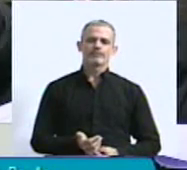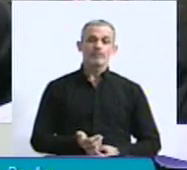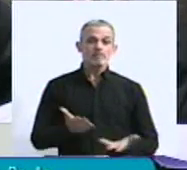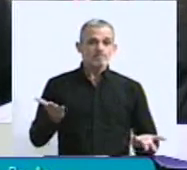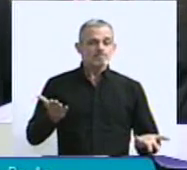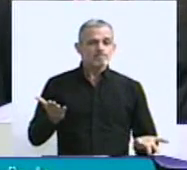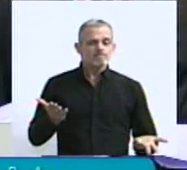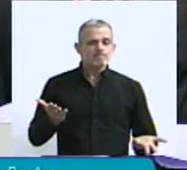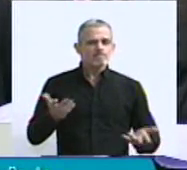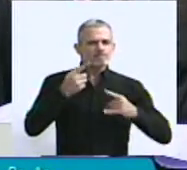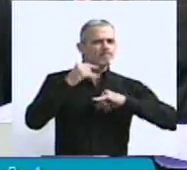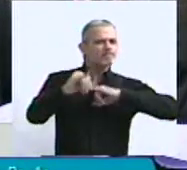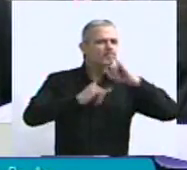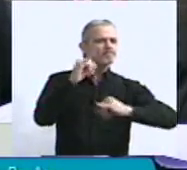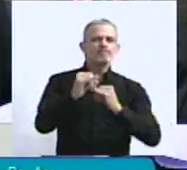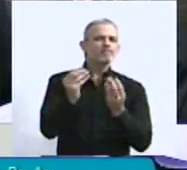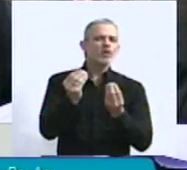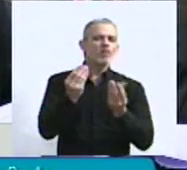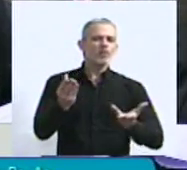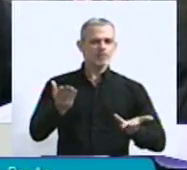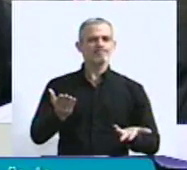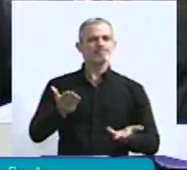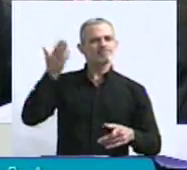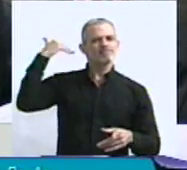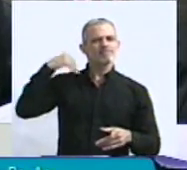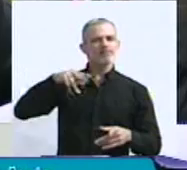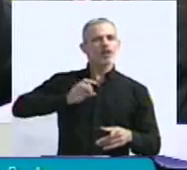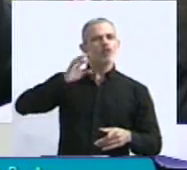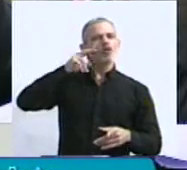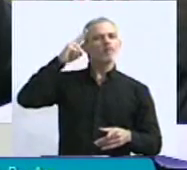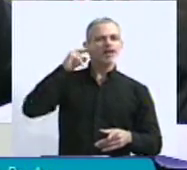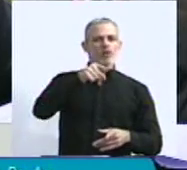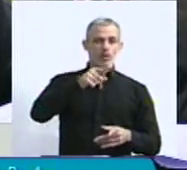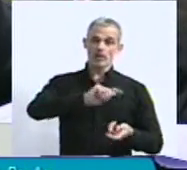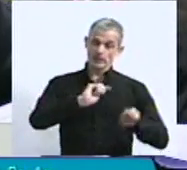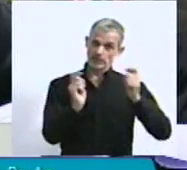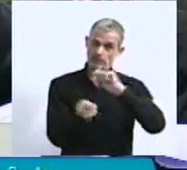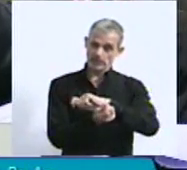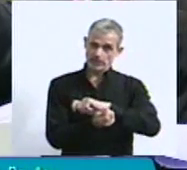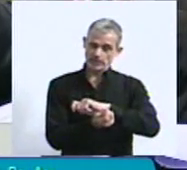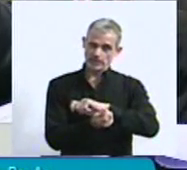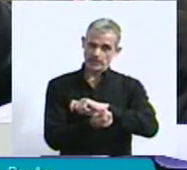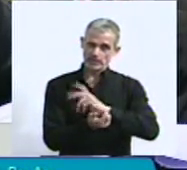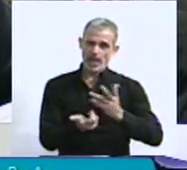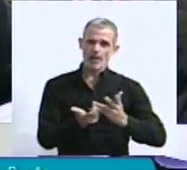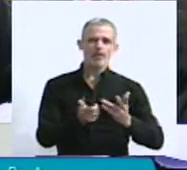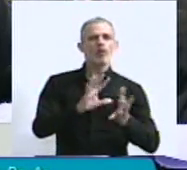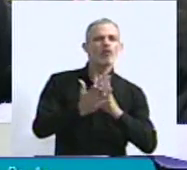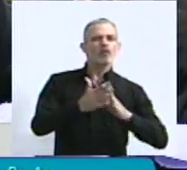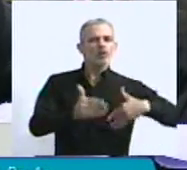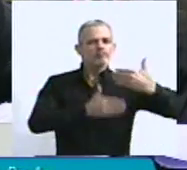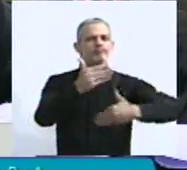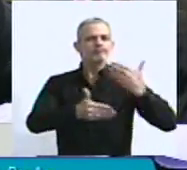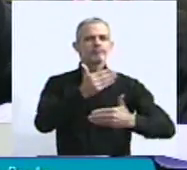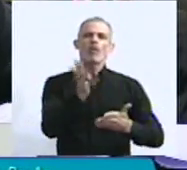Digo, eso implicaba un cambio sustantivo en el proceso de producción